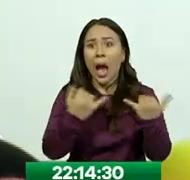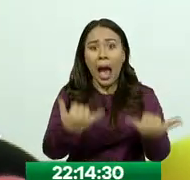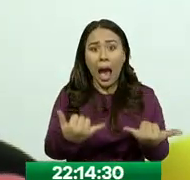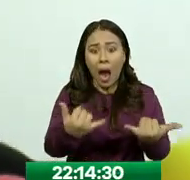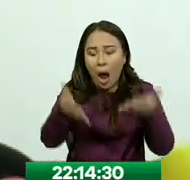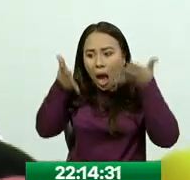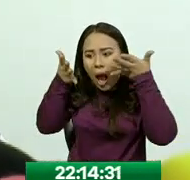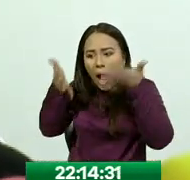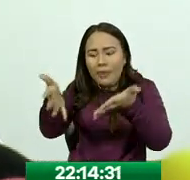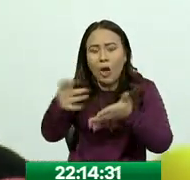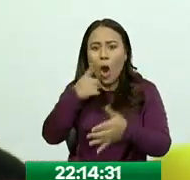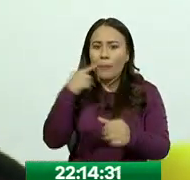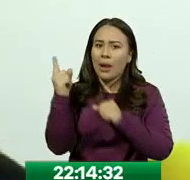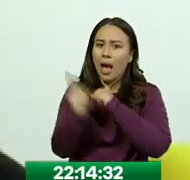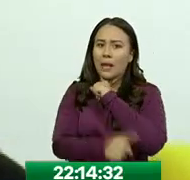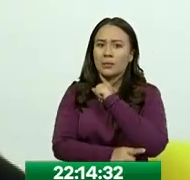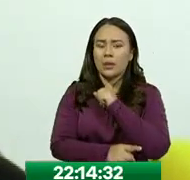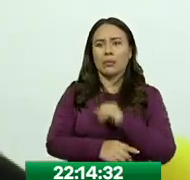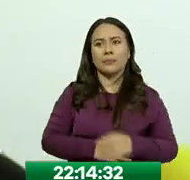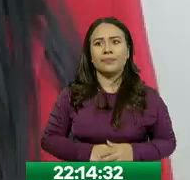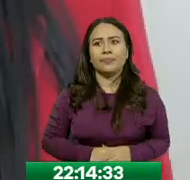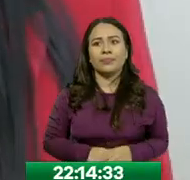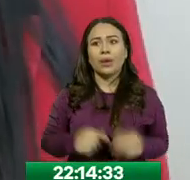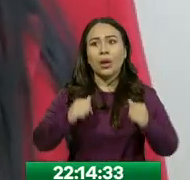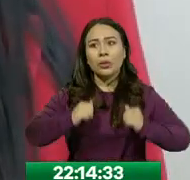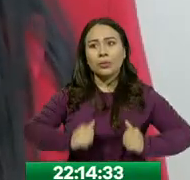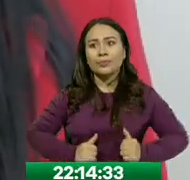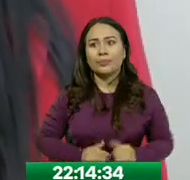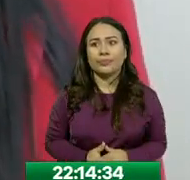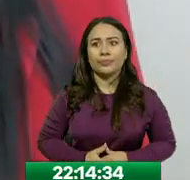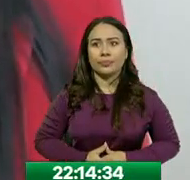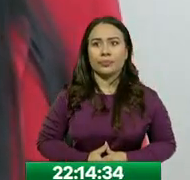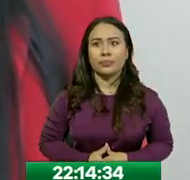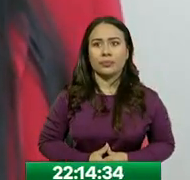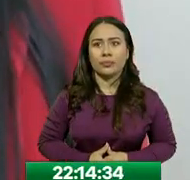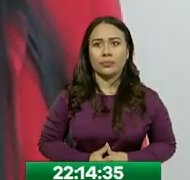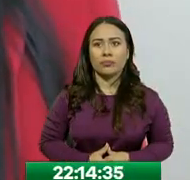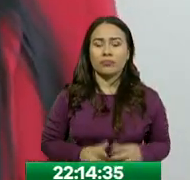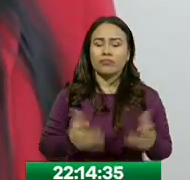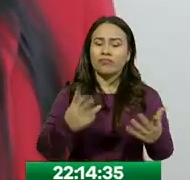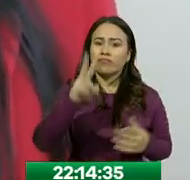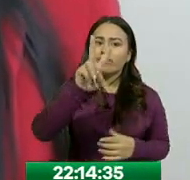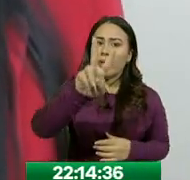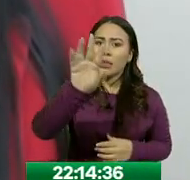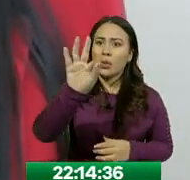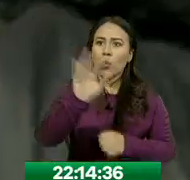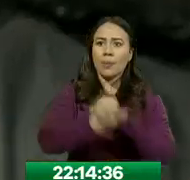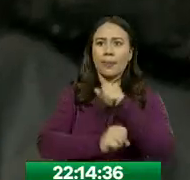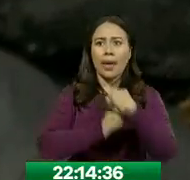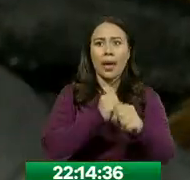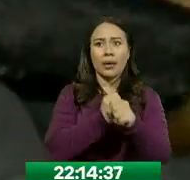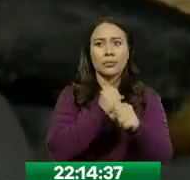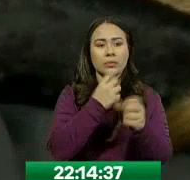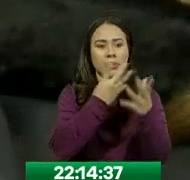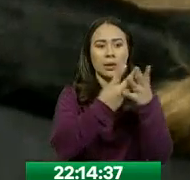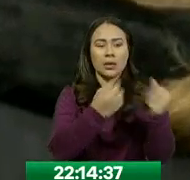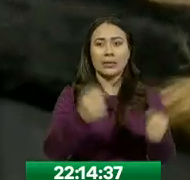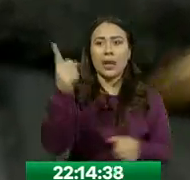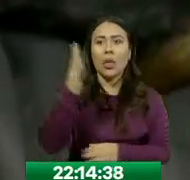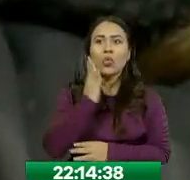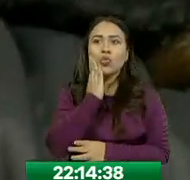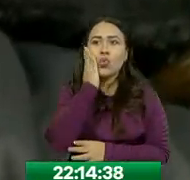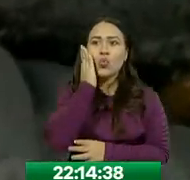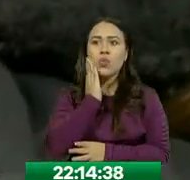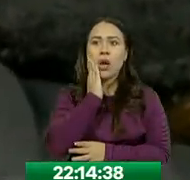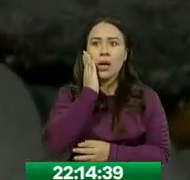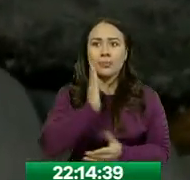tema de atención de su reparación integral como víctima. La pena con agravante sería la que le indico, de 29 años, 4 meses. Desde Tulcán, informa